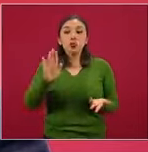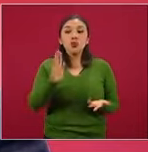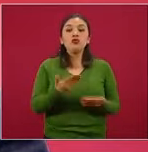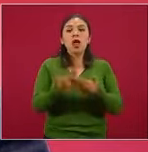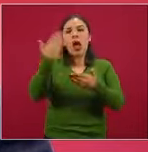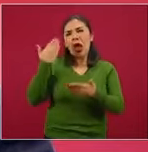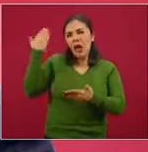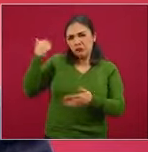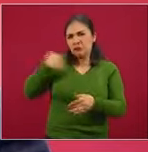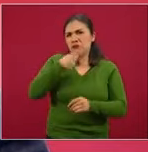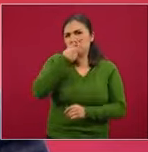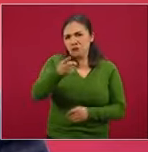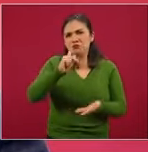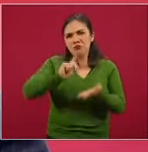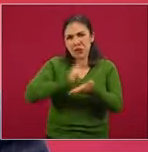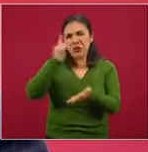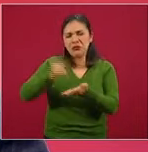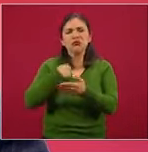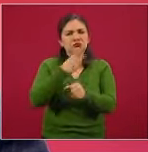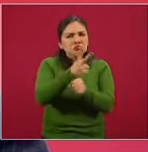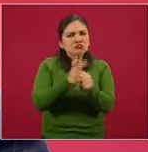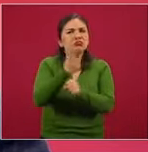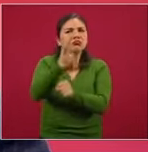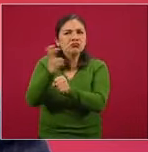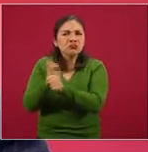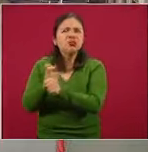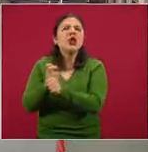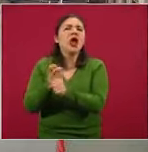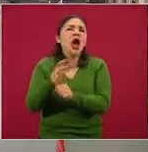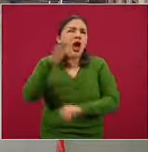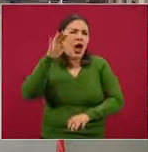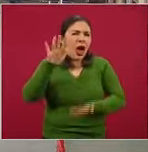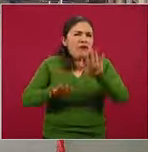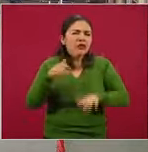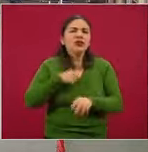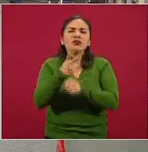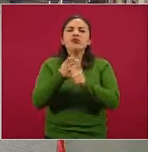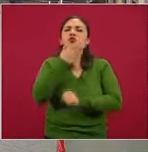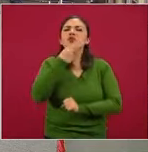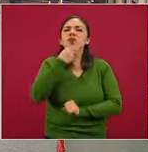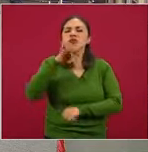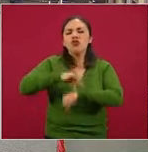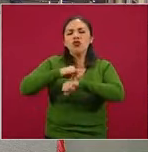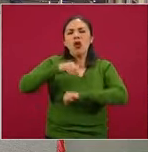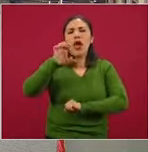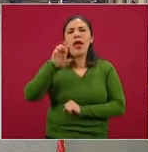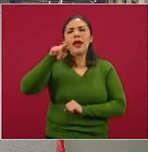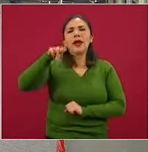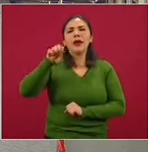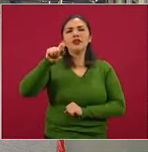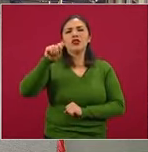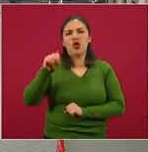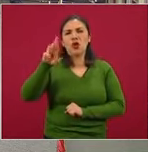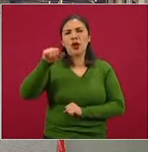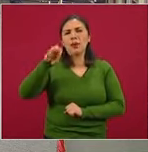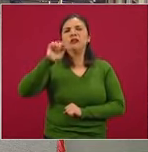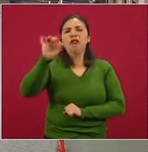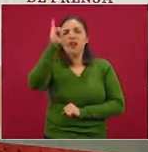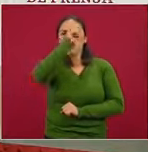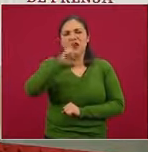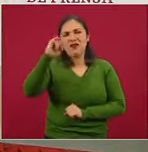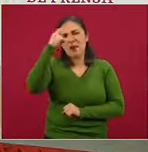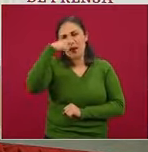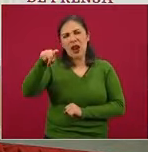comentado en otras ocasiones, invitamos en alguna ocasión al doctor Ernesto Ramírez, jefe del Departamento de